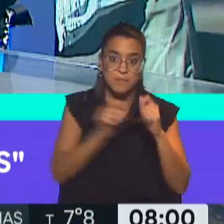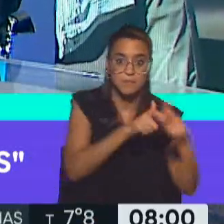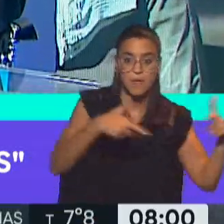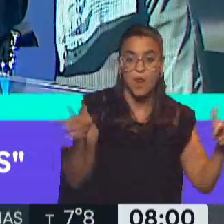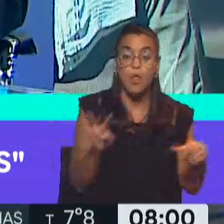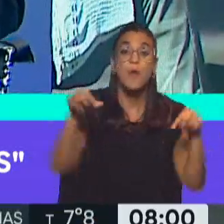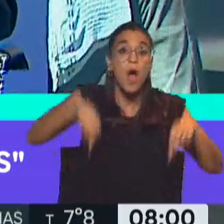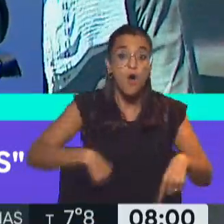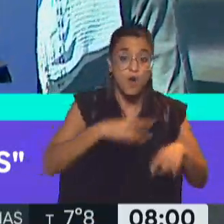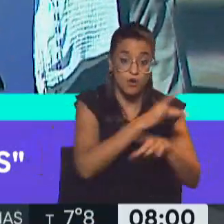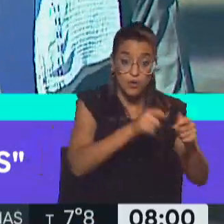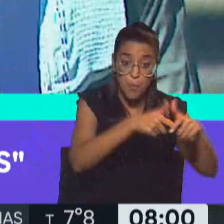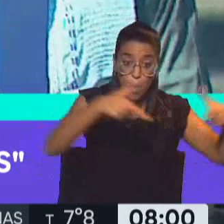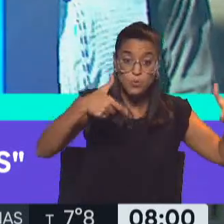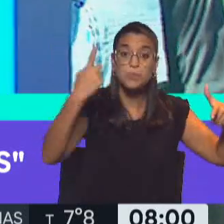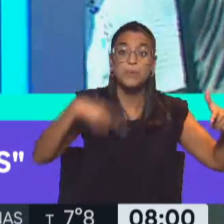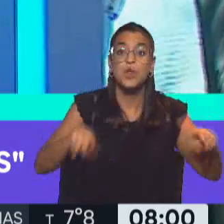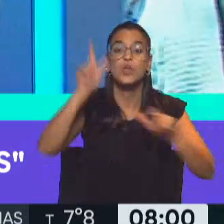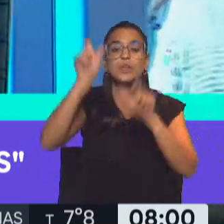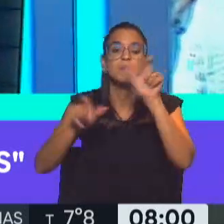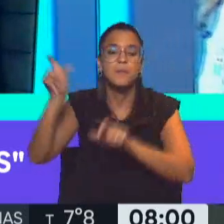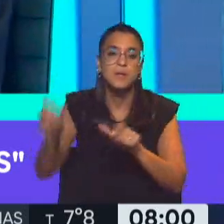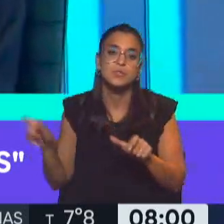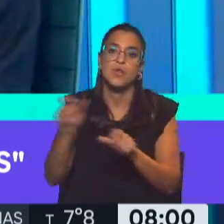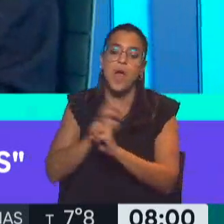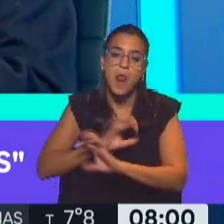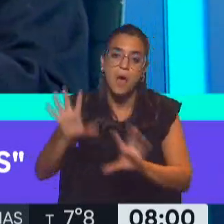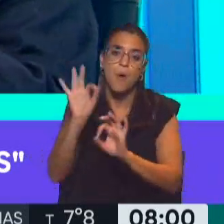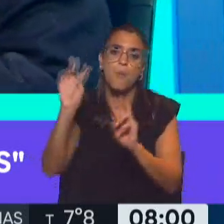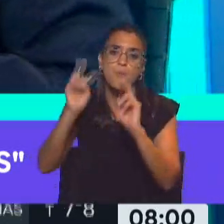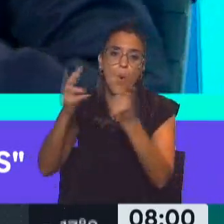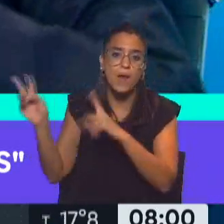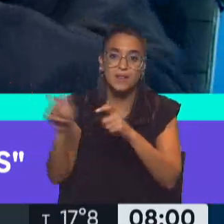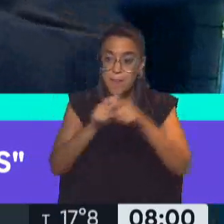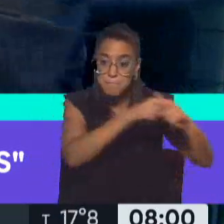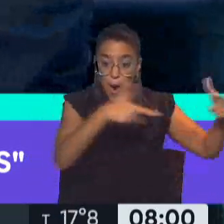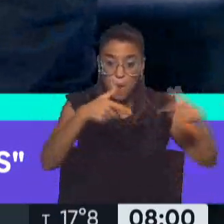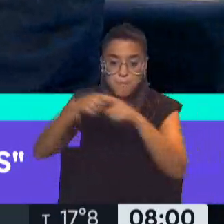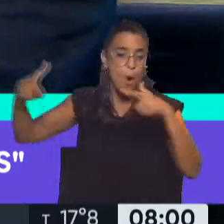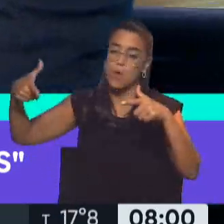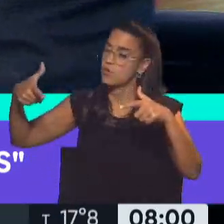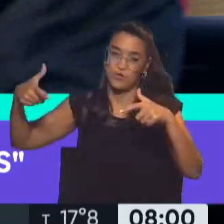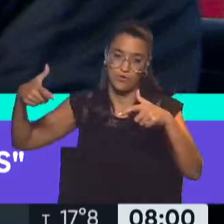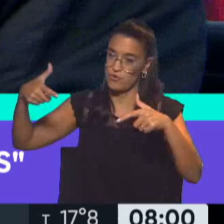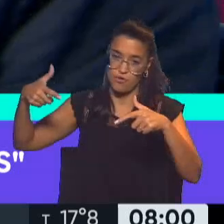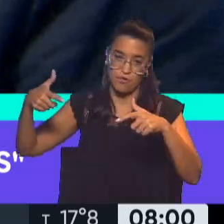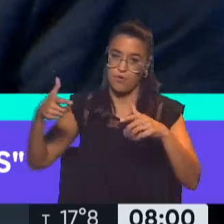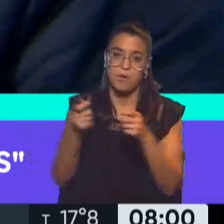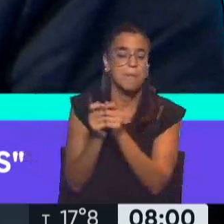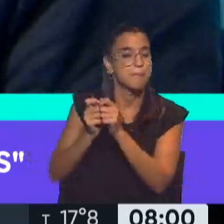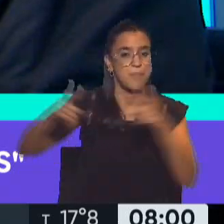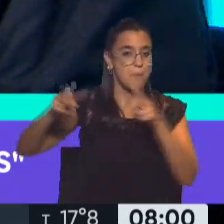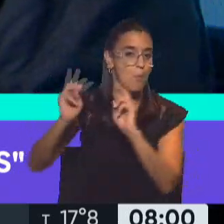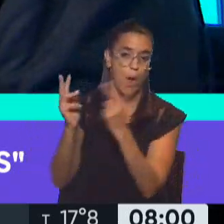por suerte, las cuestiones de pacientes graves o muertes no van en la misma tendencia en las olas de crecimiento